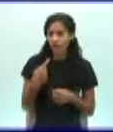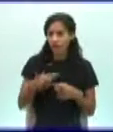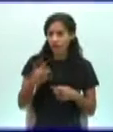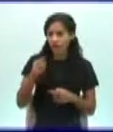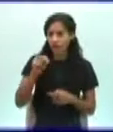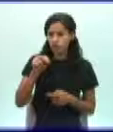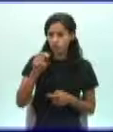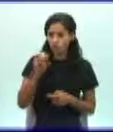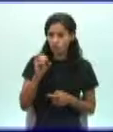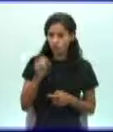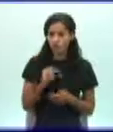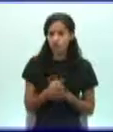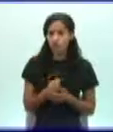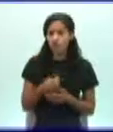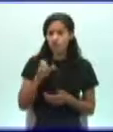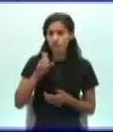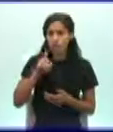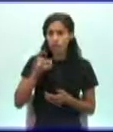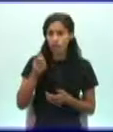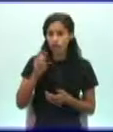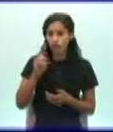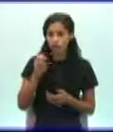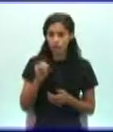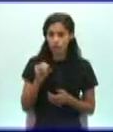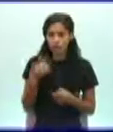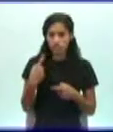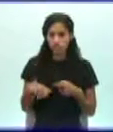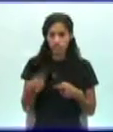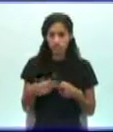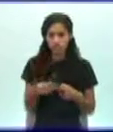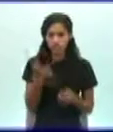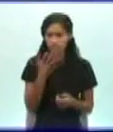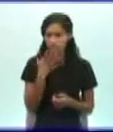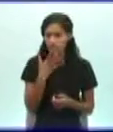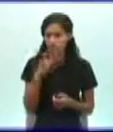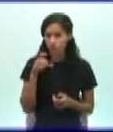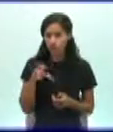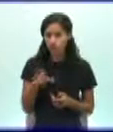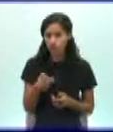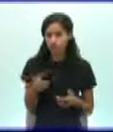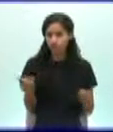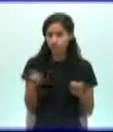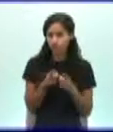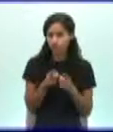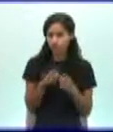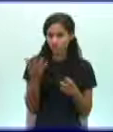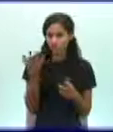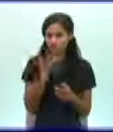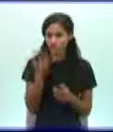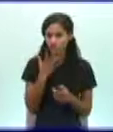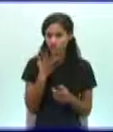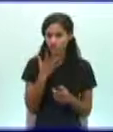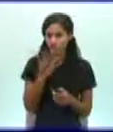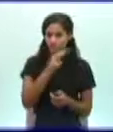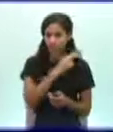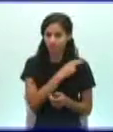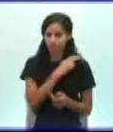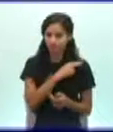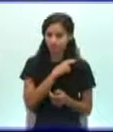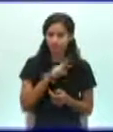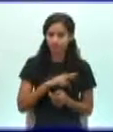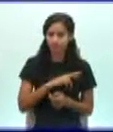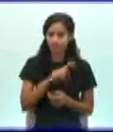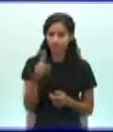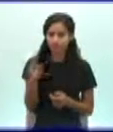Guiteras Olmes, Eduardo Chivas Riva y por supuesto se resume en nuestro gran líder histórico Fidel